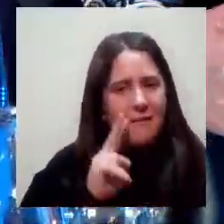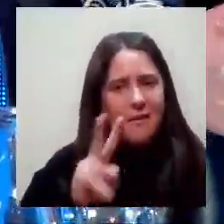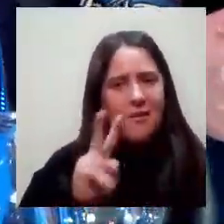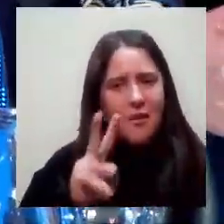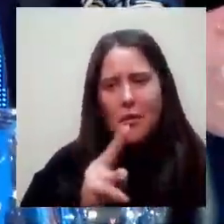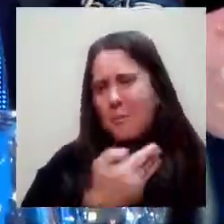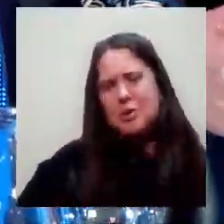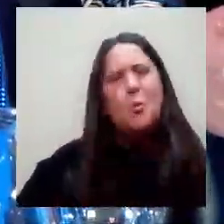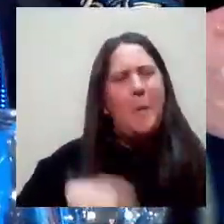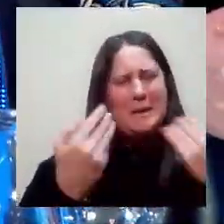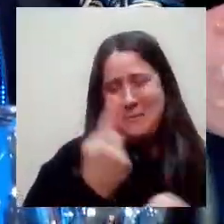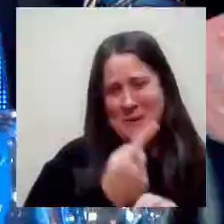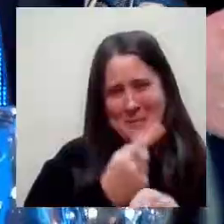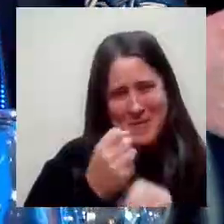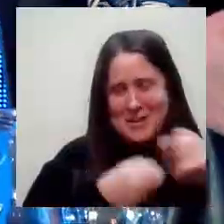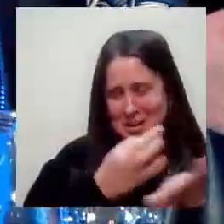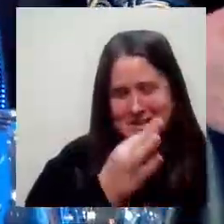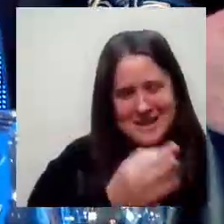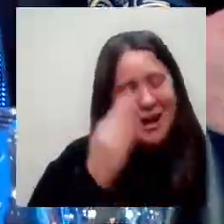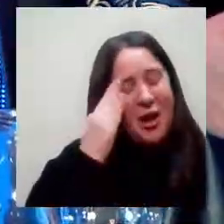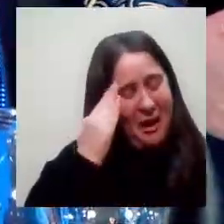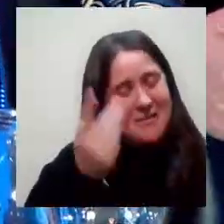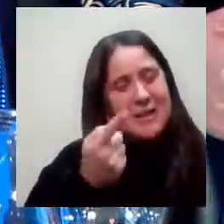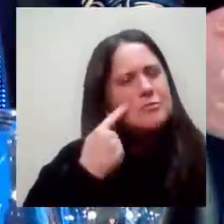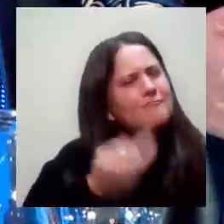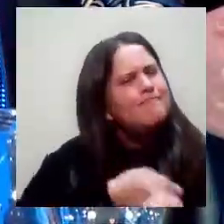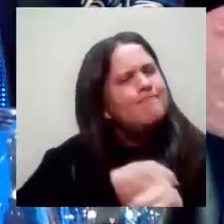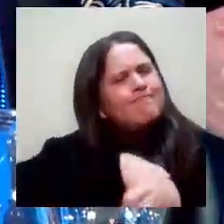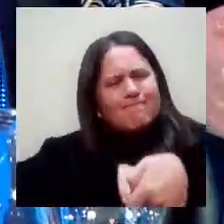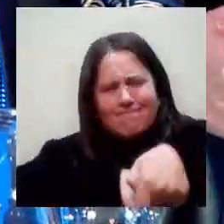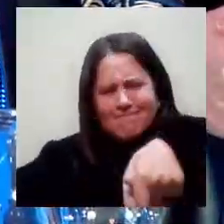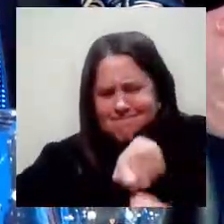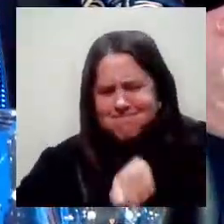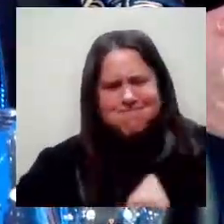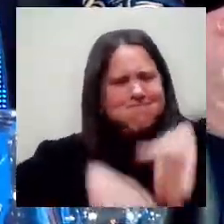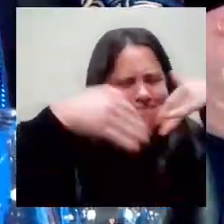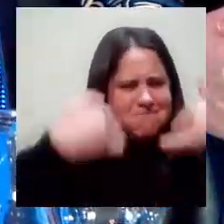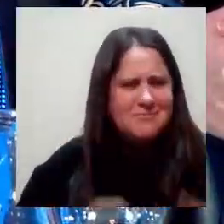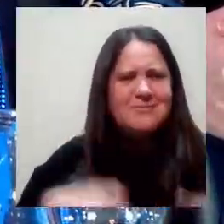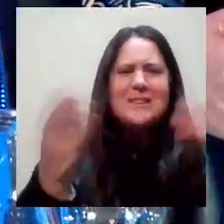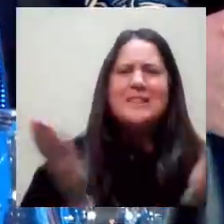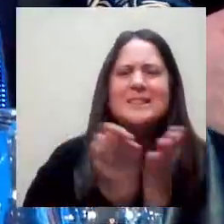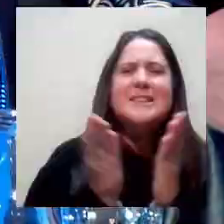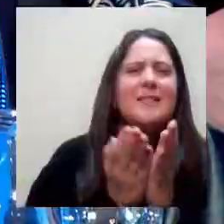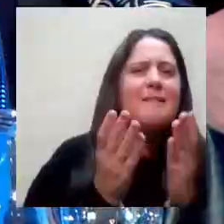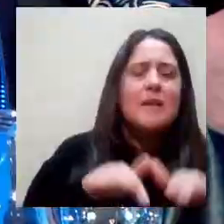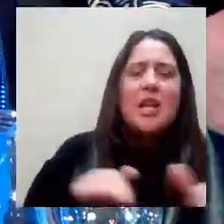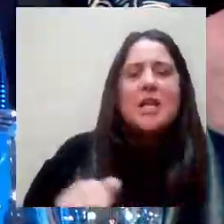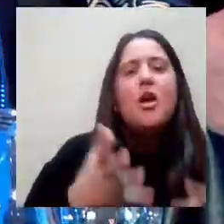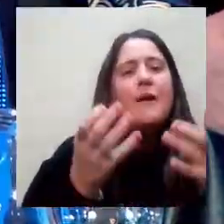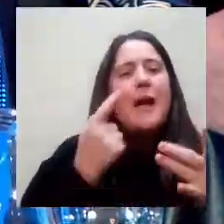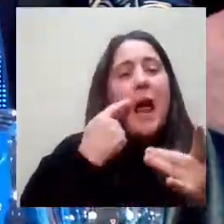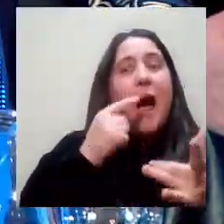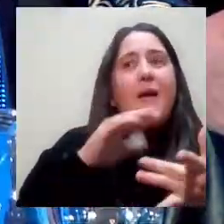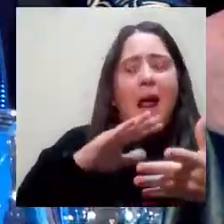primero conoce muy bien y sabe que es con mucho esfuerzo y mucho trabajo, ¿no? Un niño que está tratando de quebrar el código, de hacer el